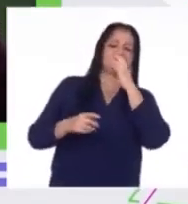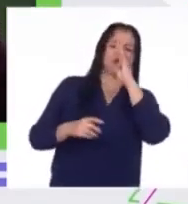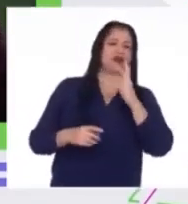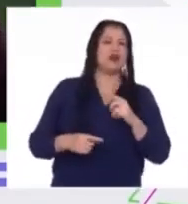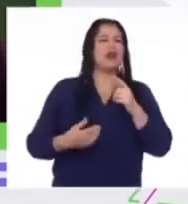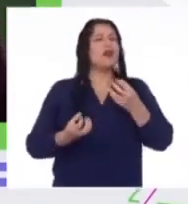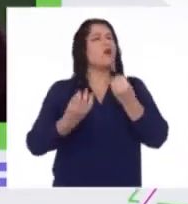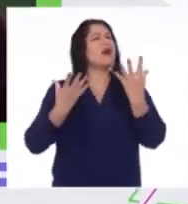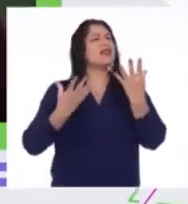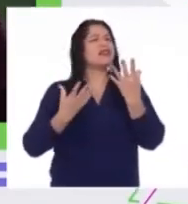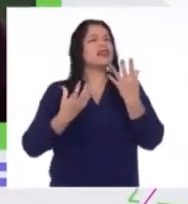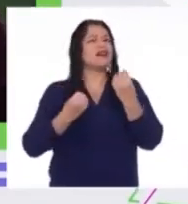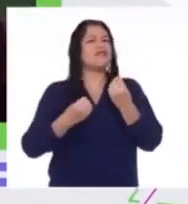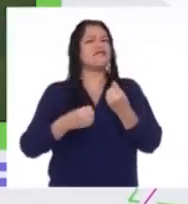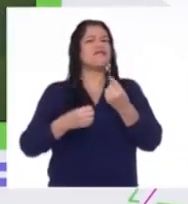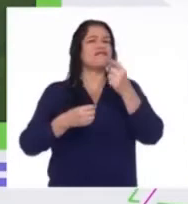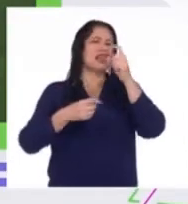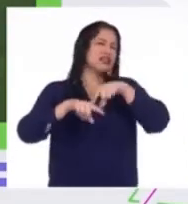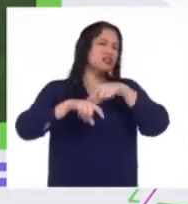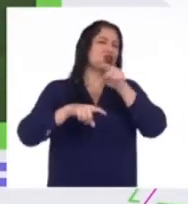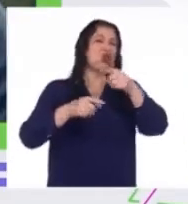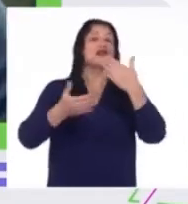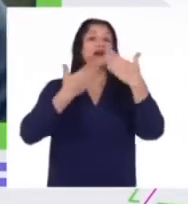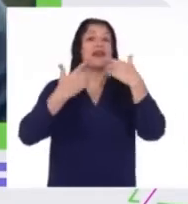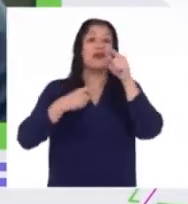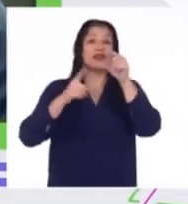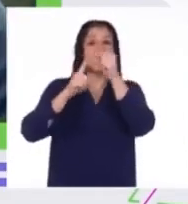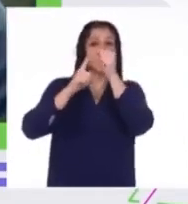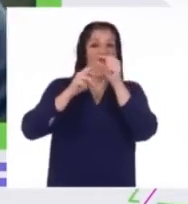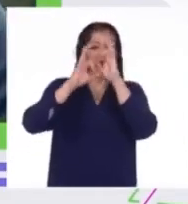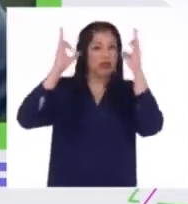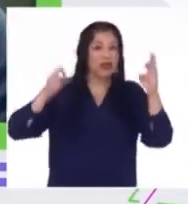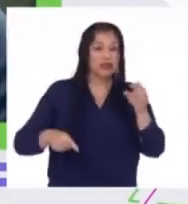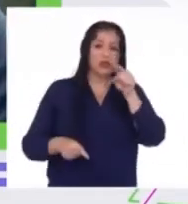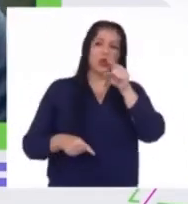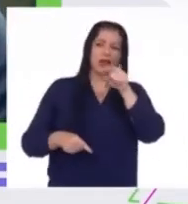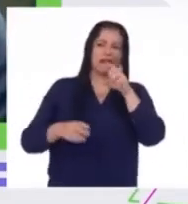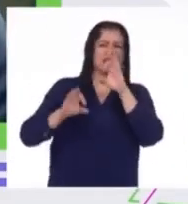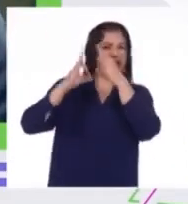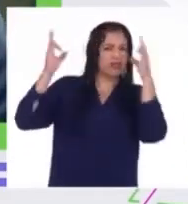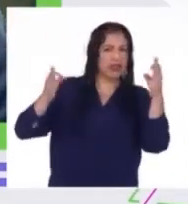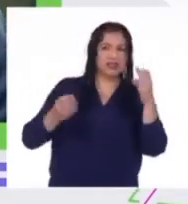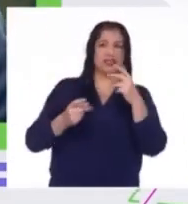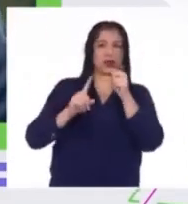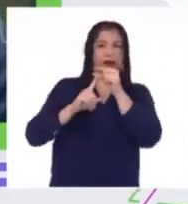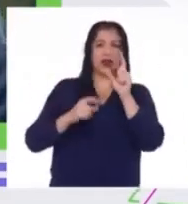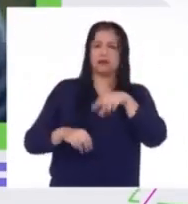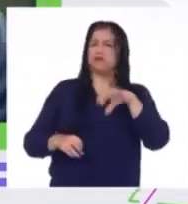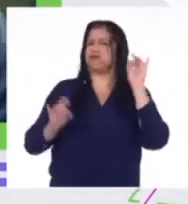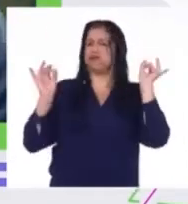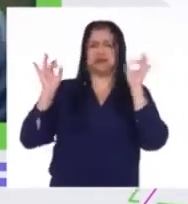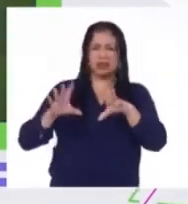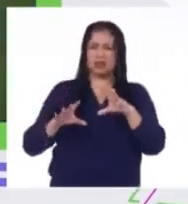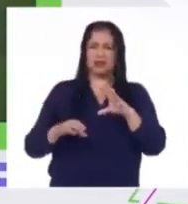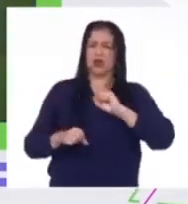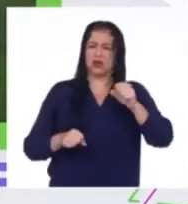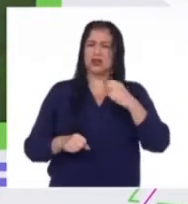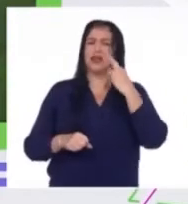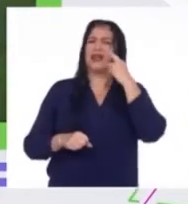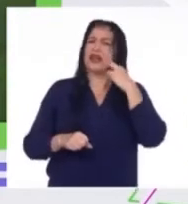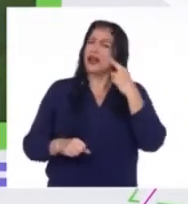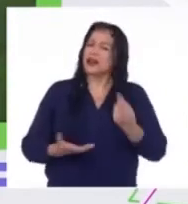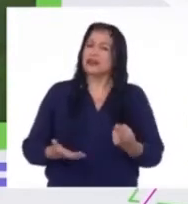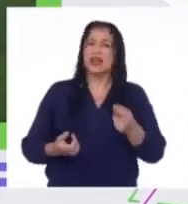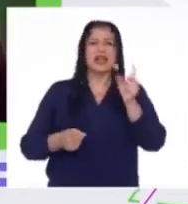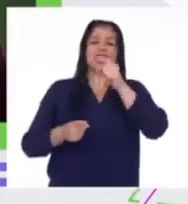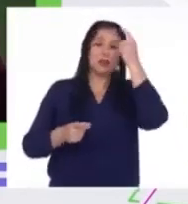has escuchado o has dicho estas frases? Seguro que muchas, pero ¿sabías que se trata de frases racistas que se han estandarizado tanto que no